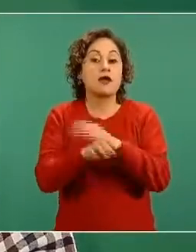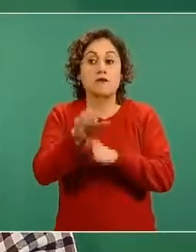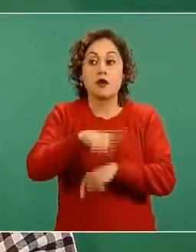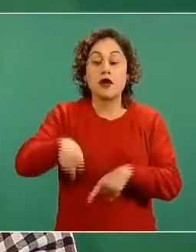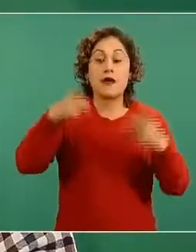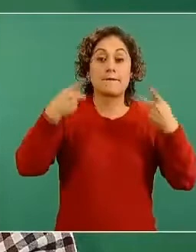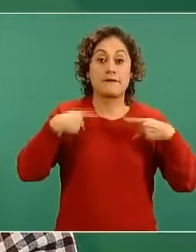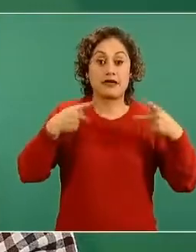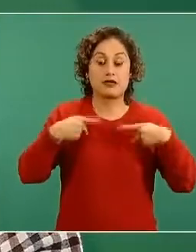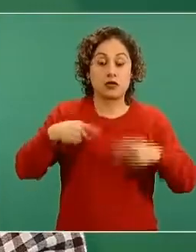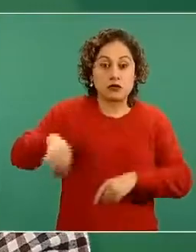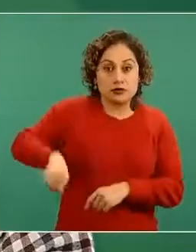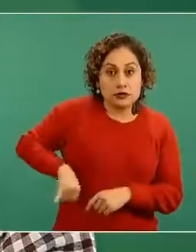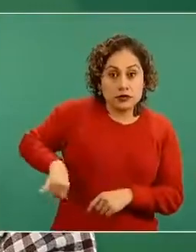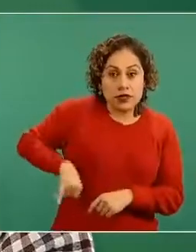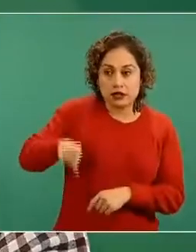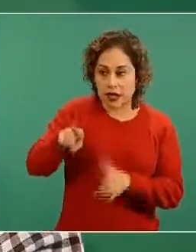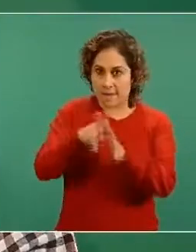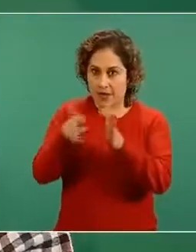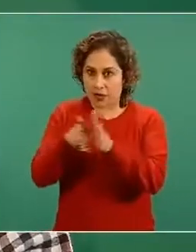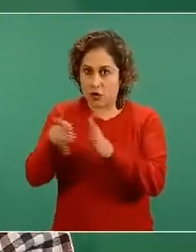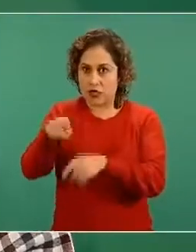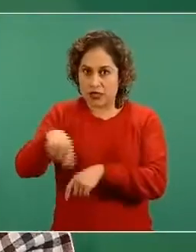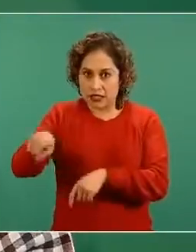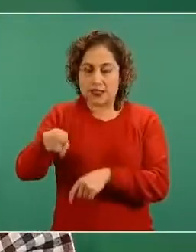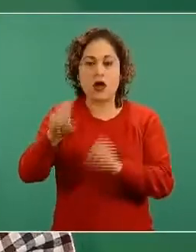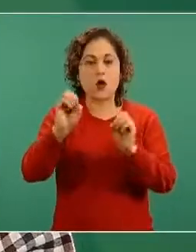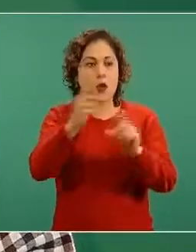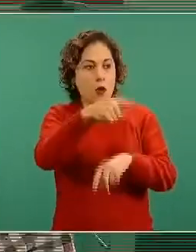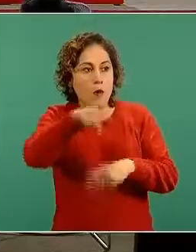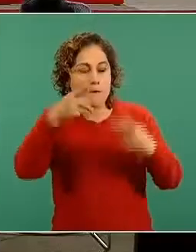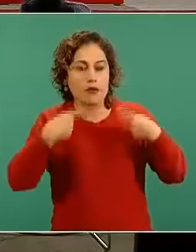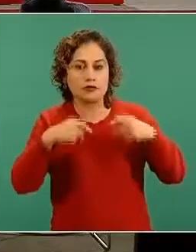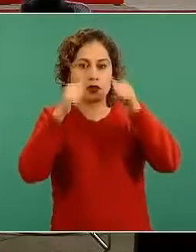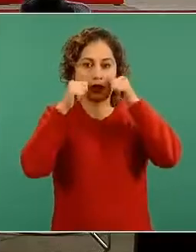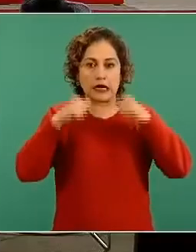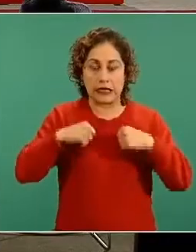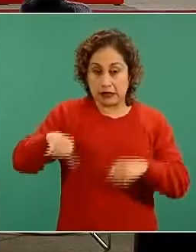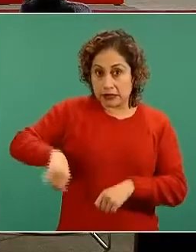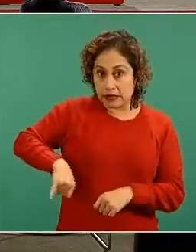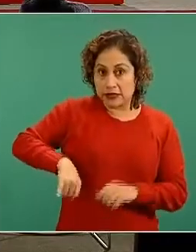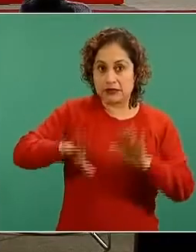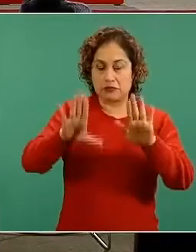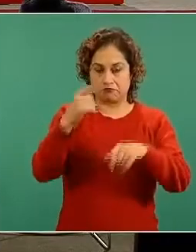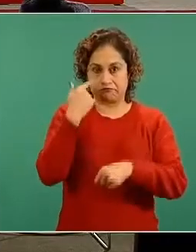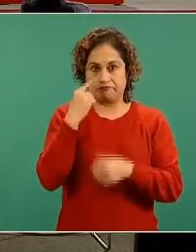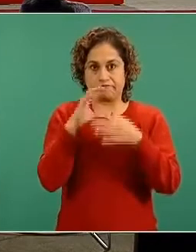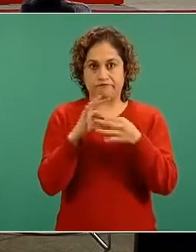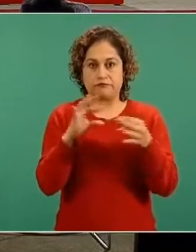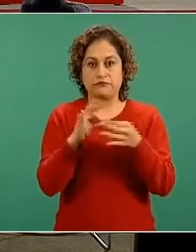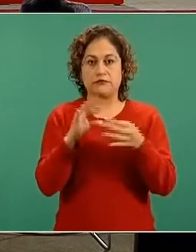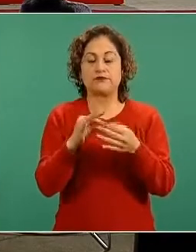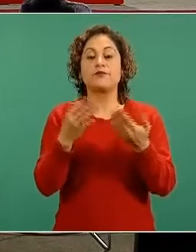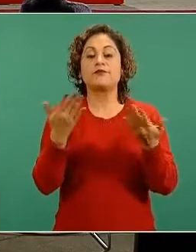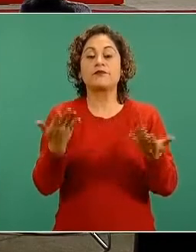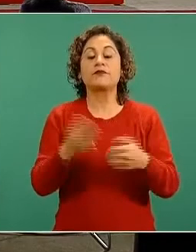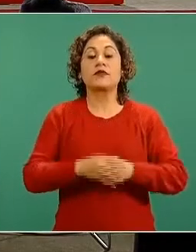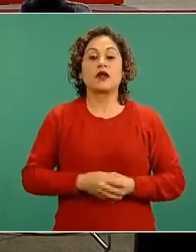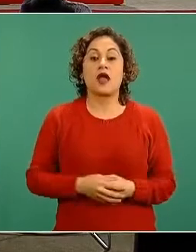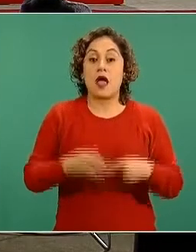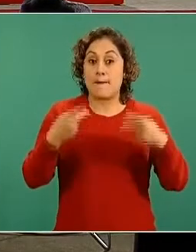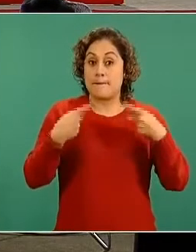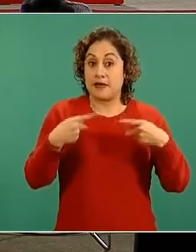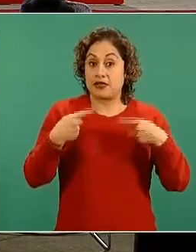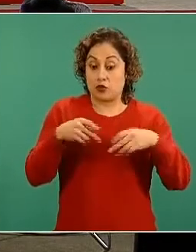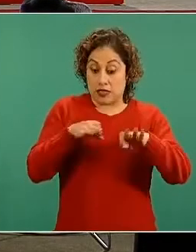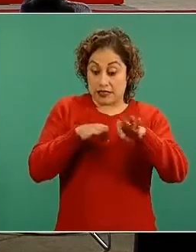para ustedes como periodistas que están buscando elementos específicos. Los servidores de la nación forman parte